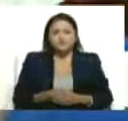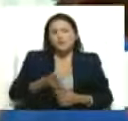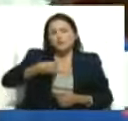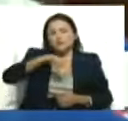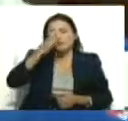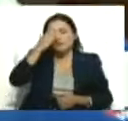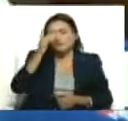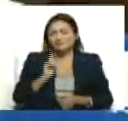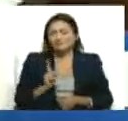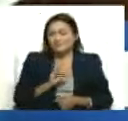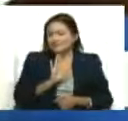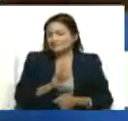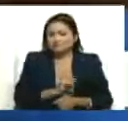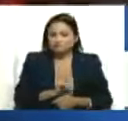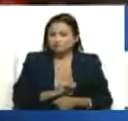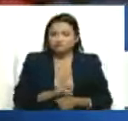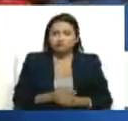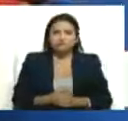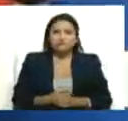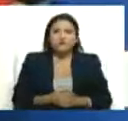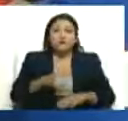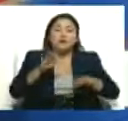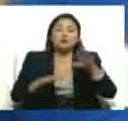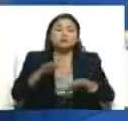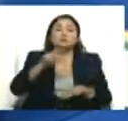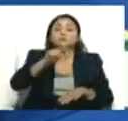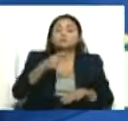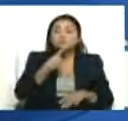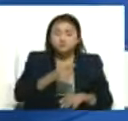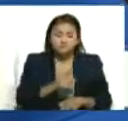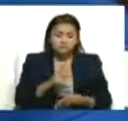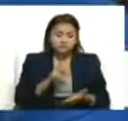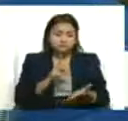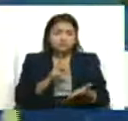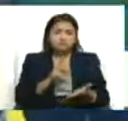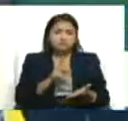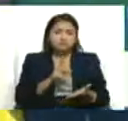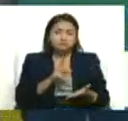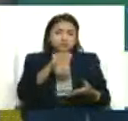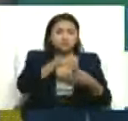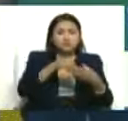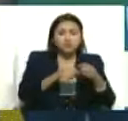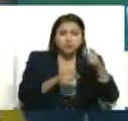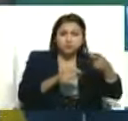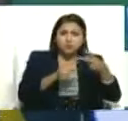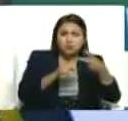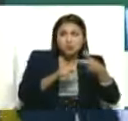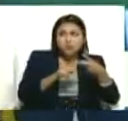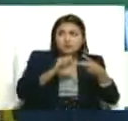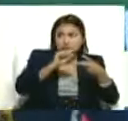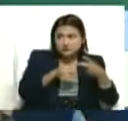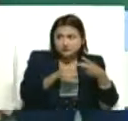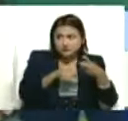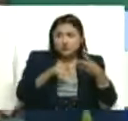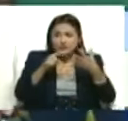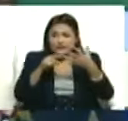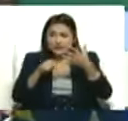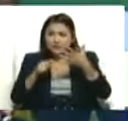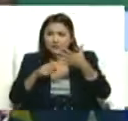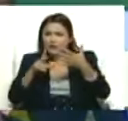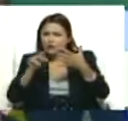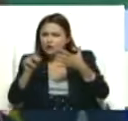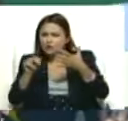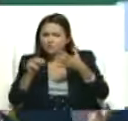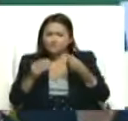así. Nosotros sabemos que hay gente que dice, yo voy a votar la 1 y la 2 sí, y las tales y tales no. ¿Cómo es